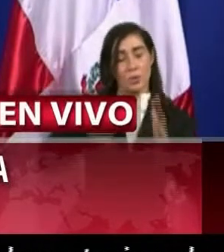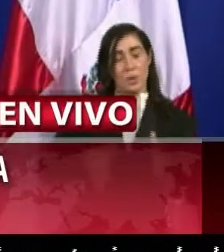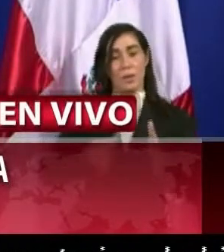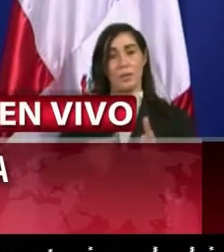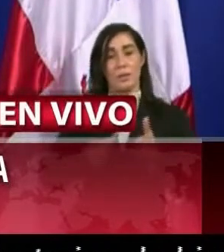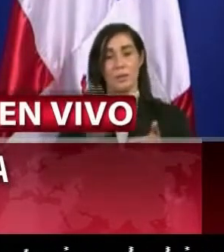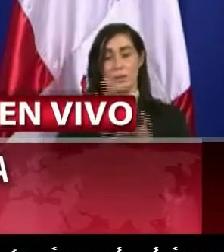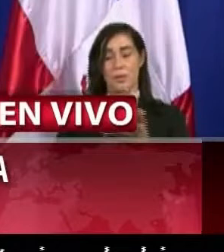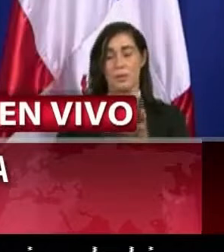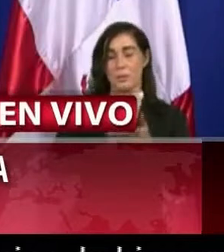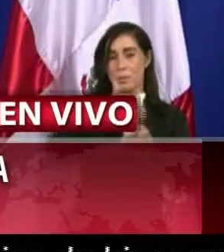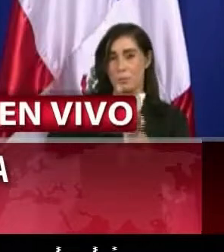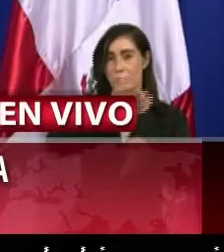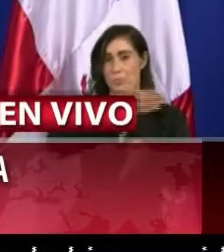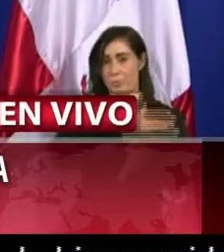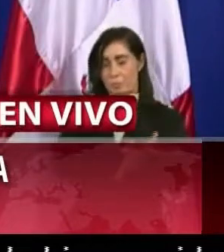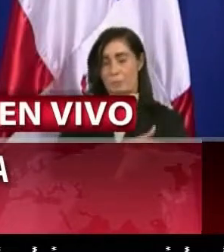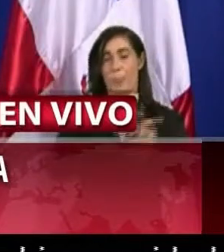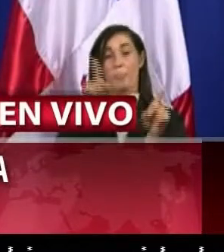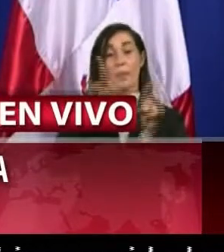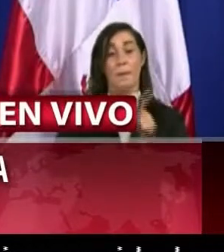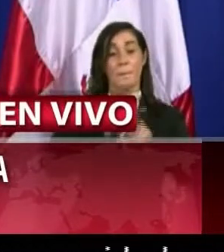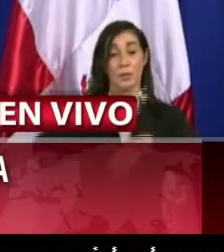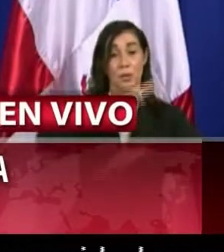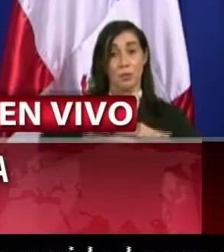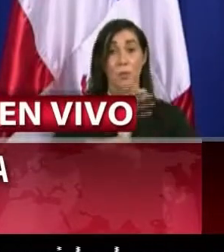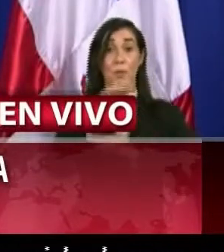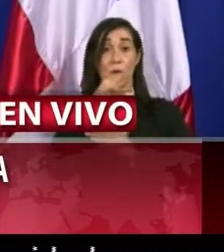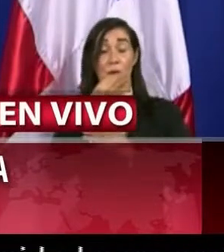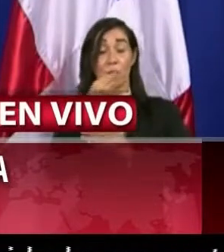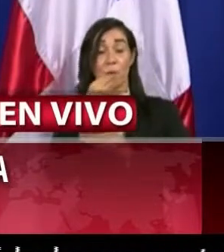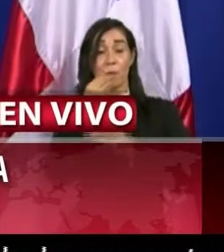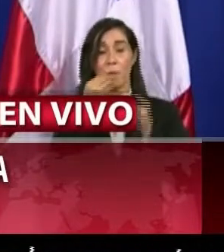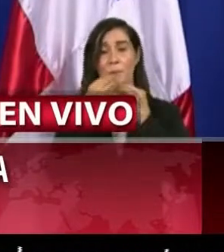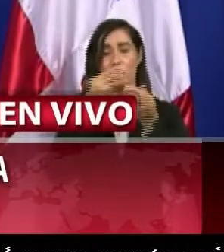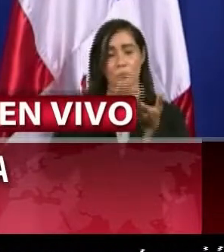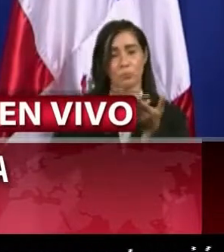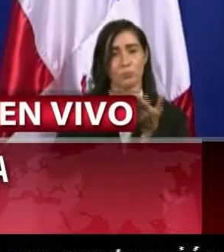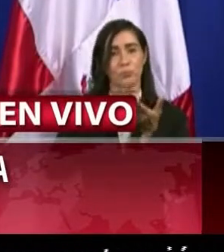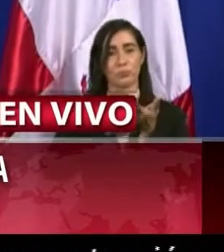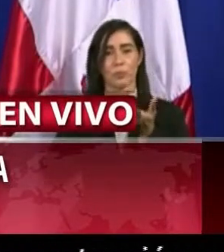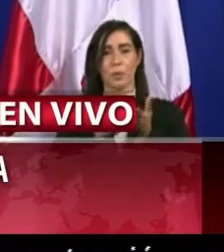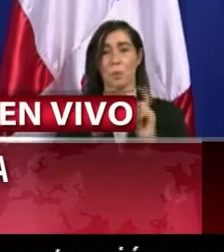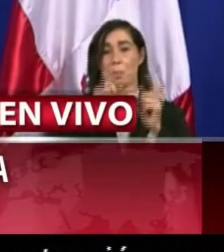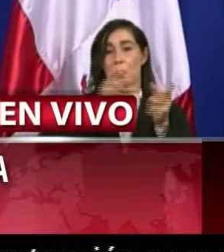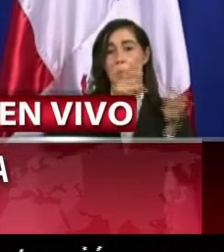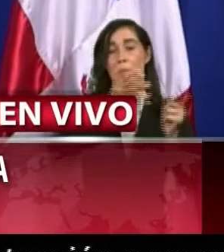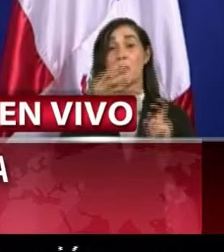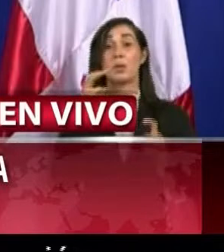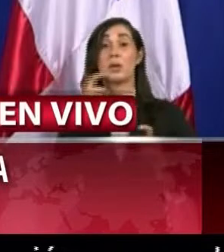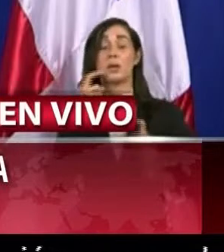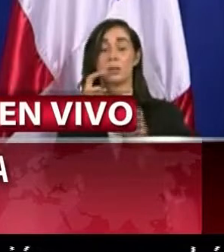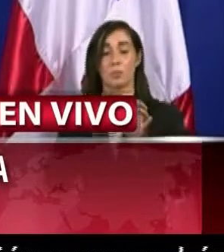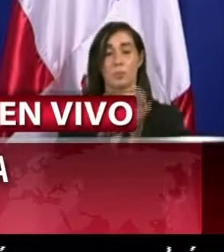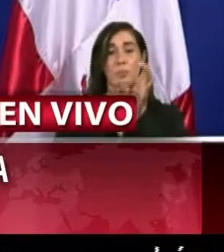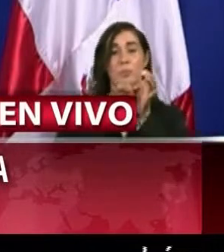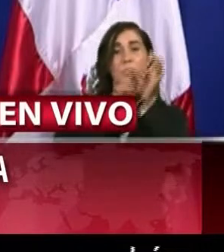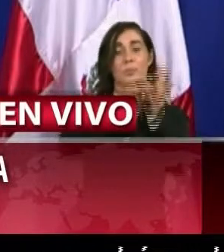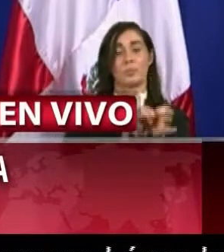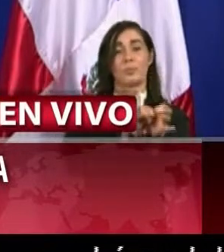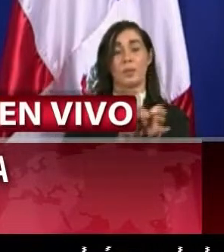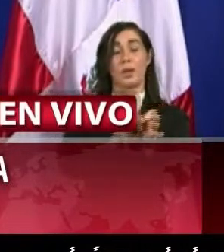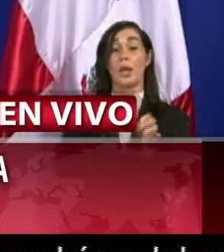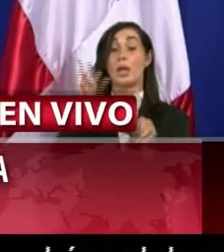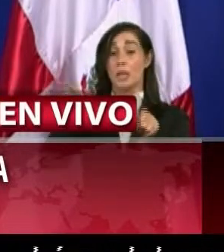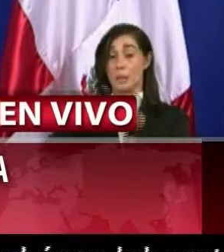comedores económicos, que tiene presencia en 27 provincias del país, con sus comedores fijos y móviles, y las